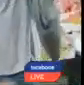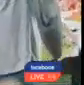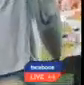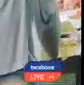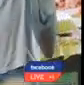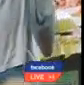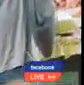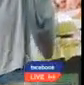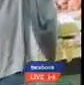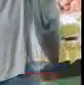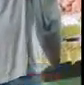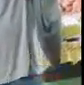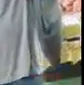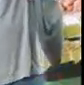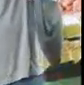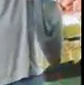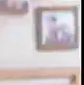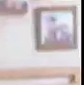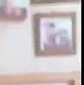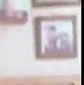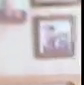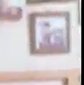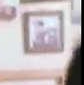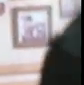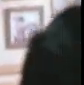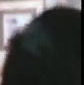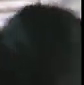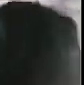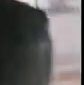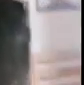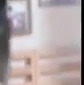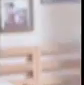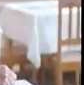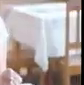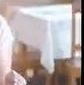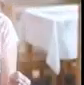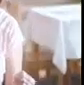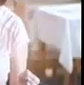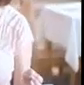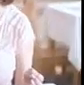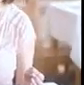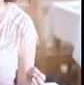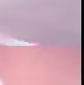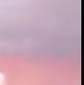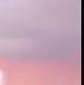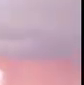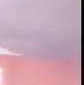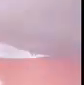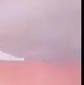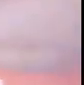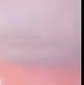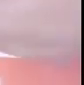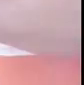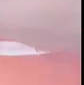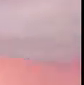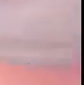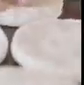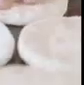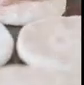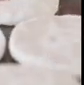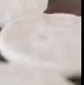Tener más clientes, dar más empleos y que alguien me apoyara, ese es mi éxito.